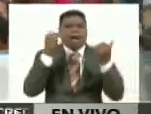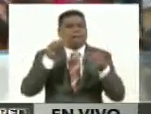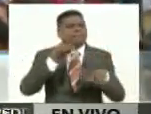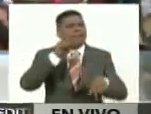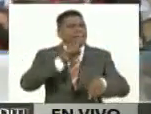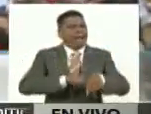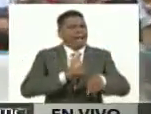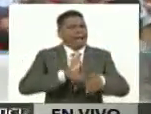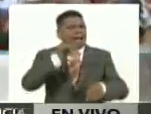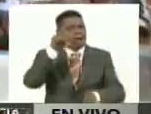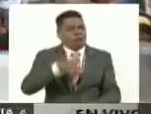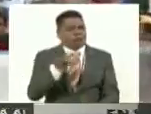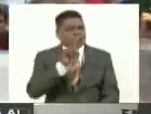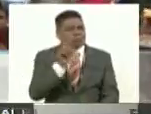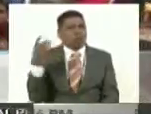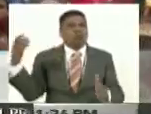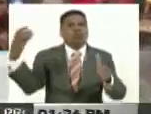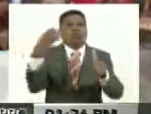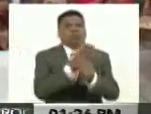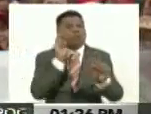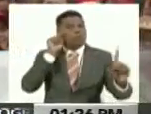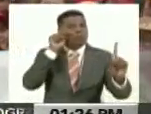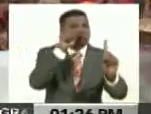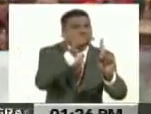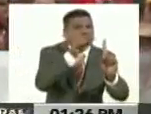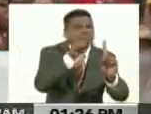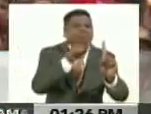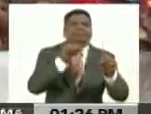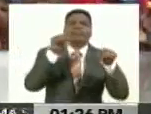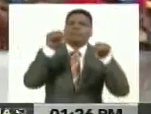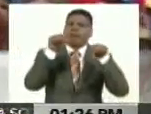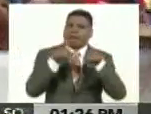Y dijo, no, no hemos logrado los objetivos por ahora.